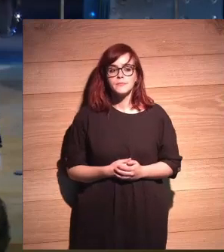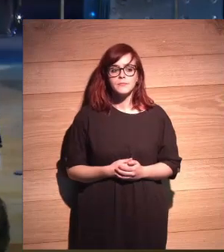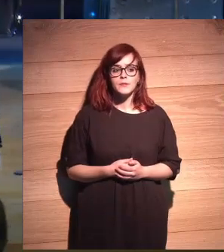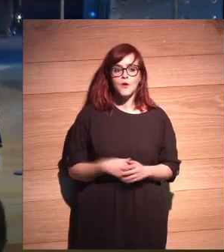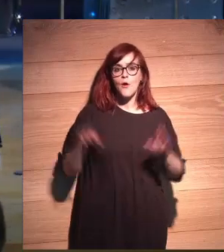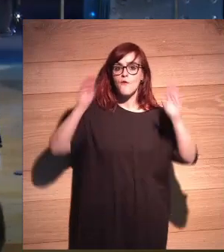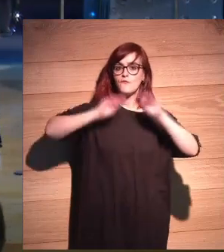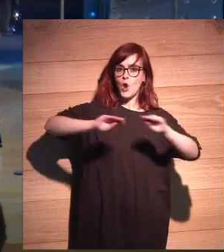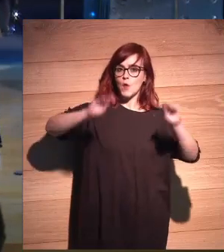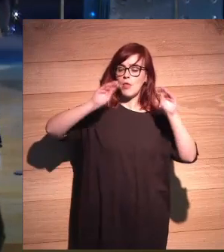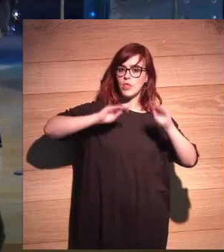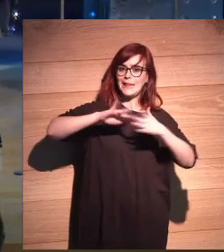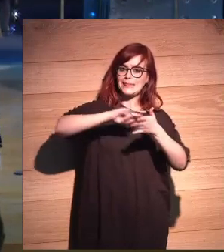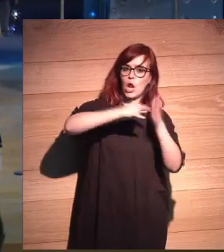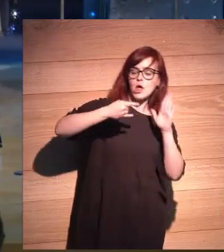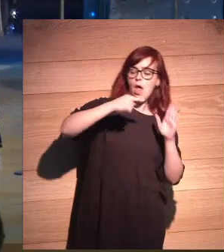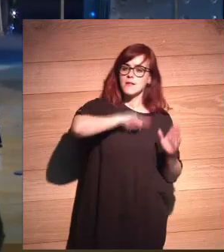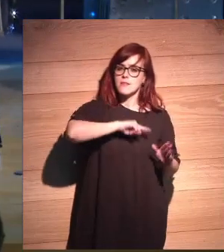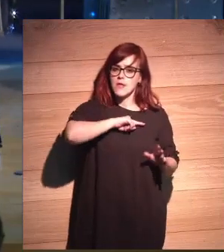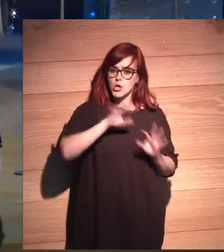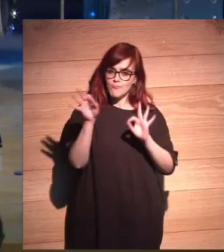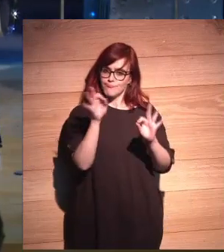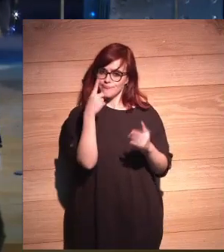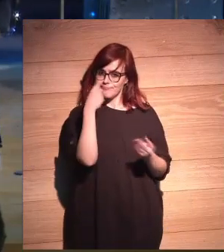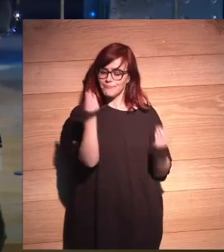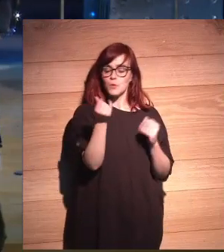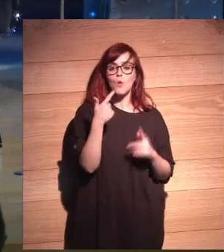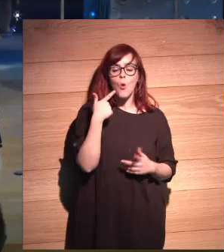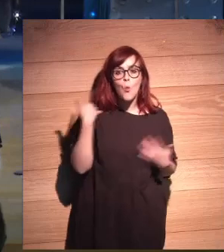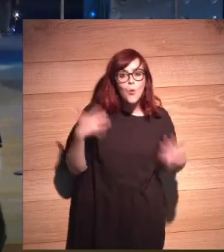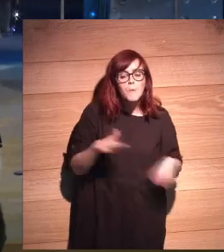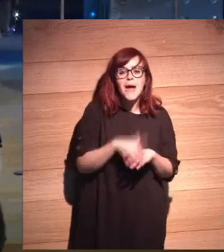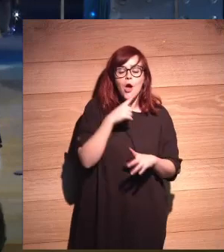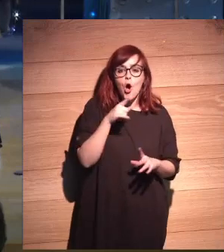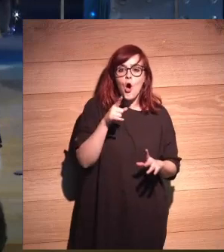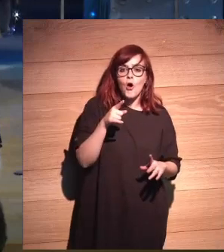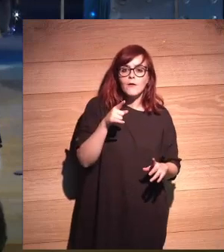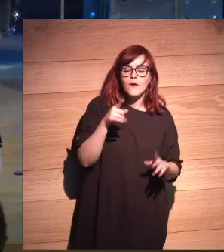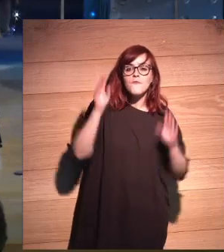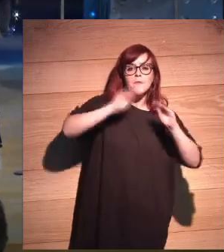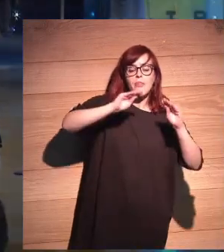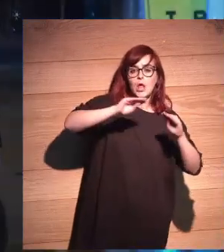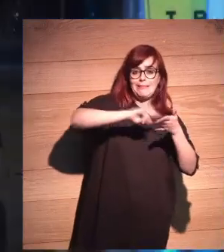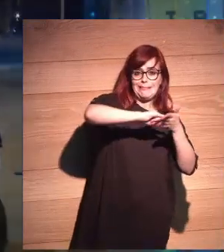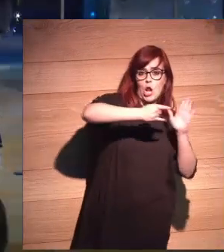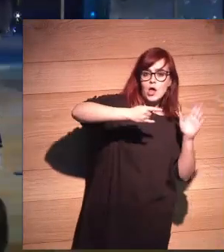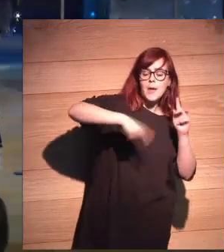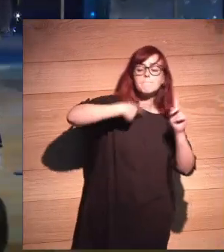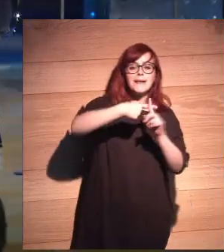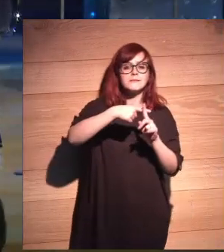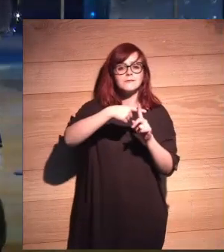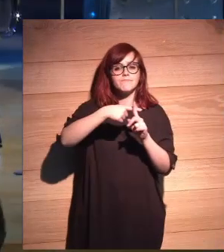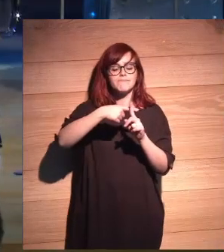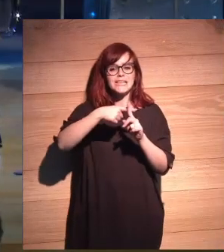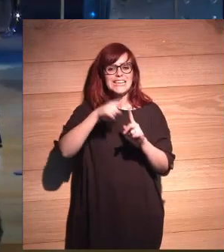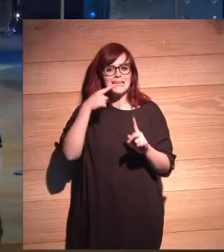Formar en tecnología y criterio. ¿Y cuál es el criterio? Porque tú terminabas tu intervención